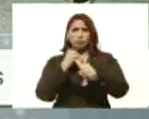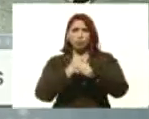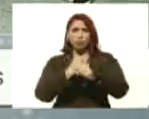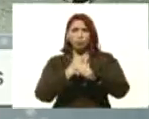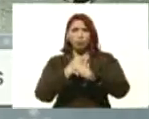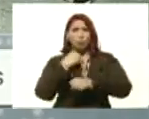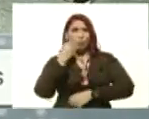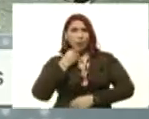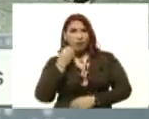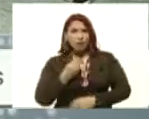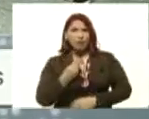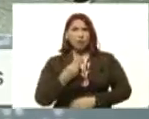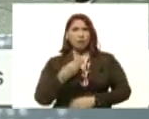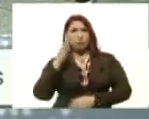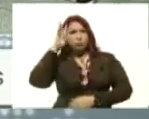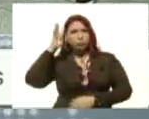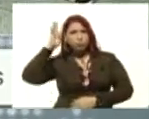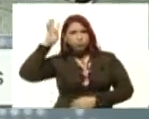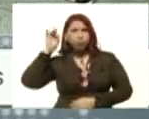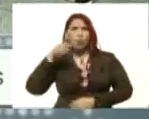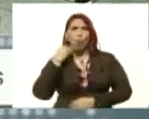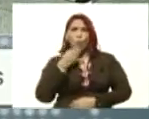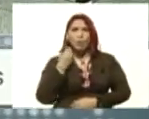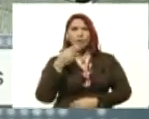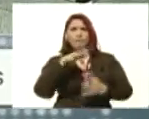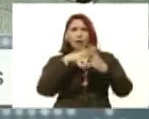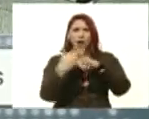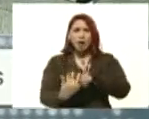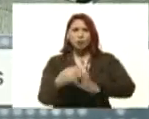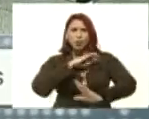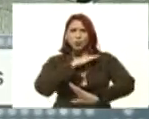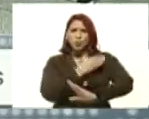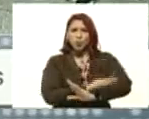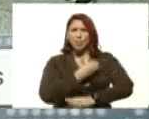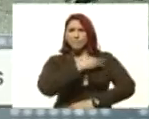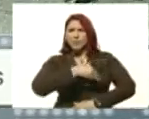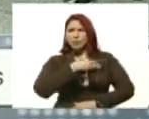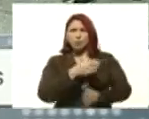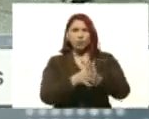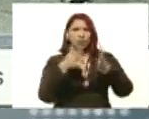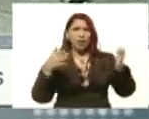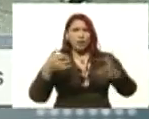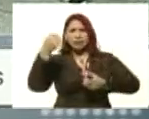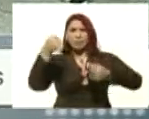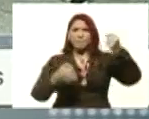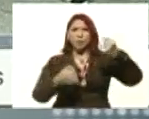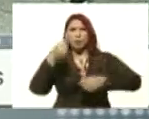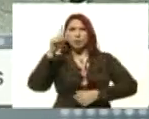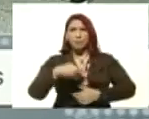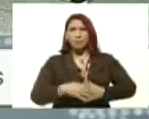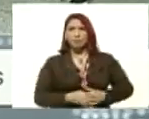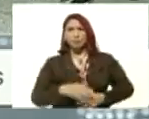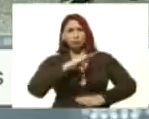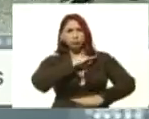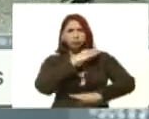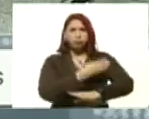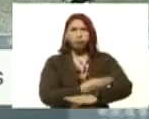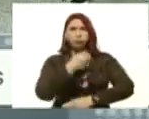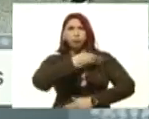Robert Serra, Jóvenes del Barrio, repotenciando la misión, la gran misión Transporte, repotenciando la